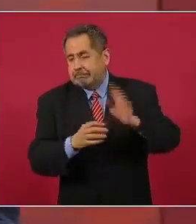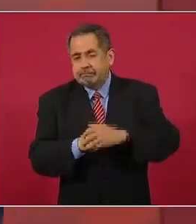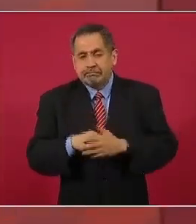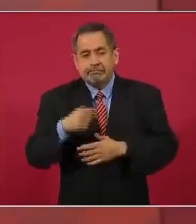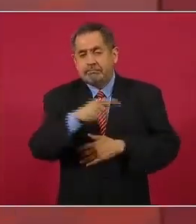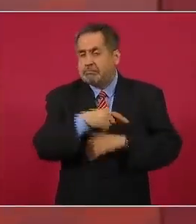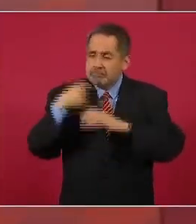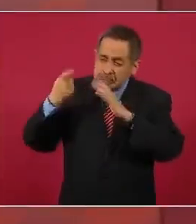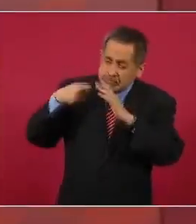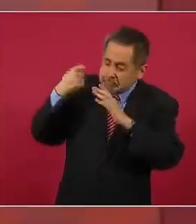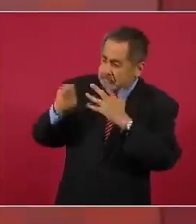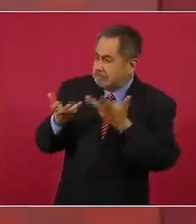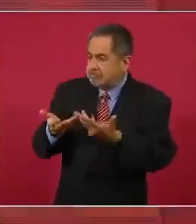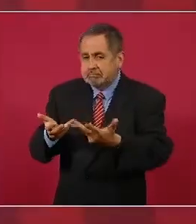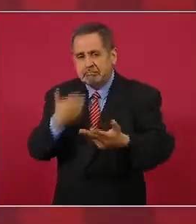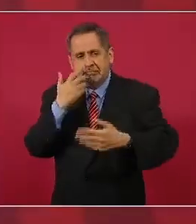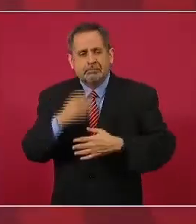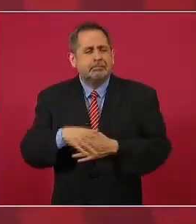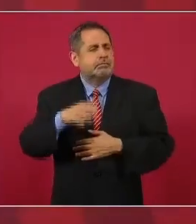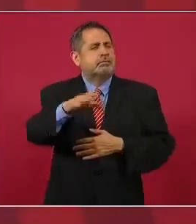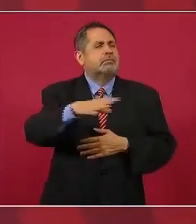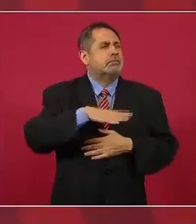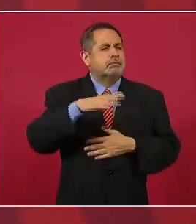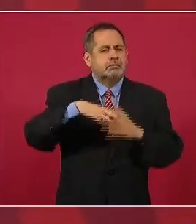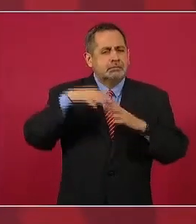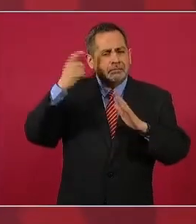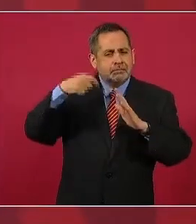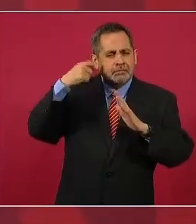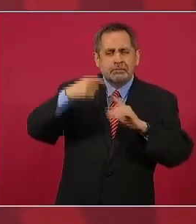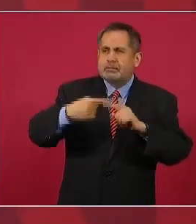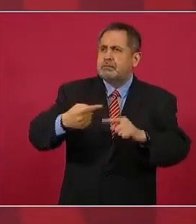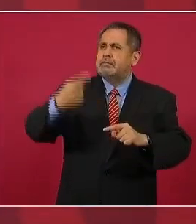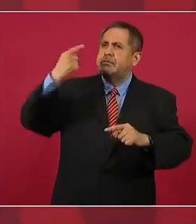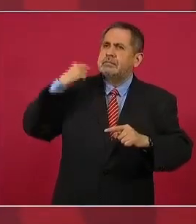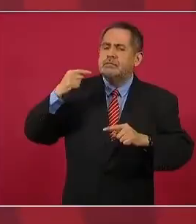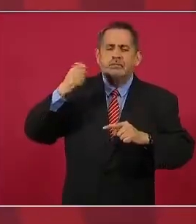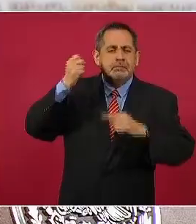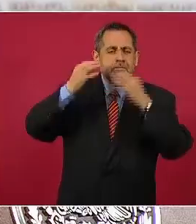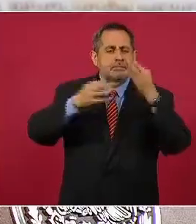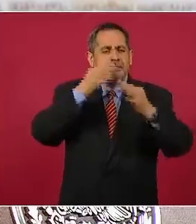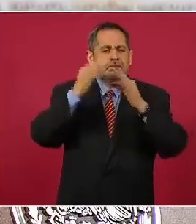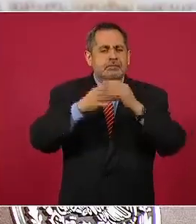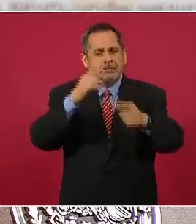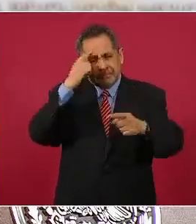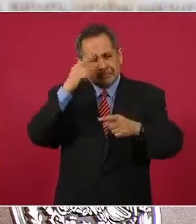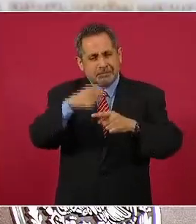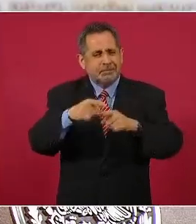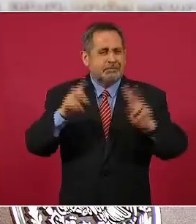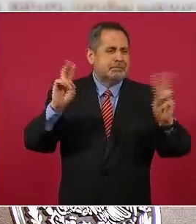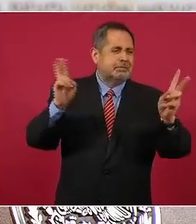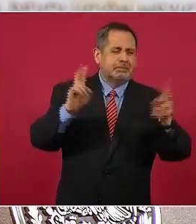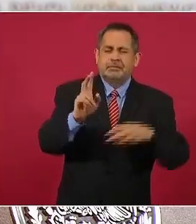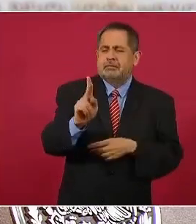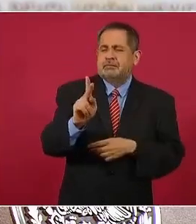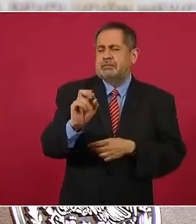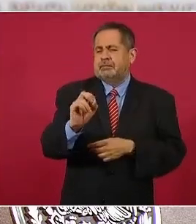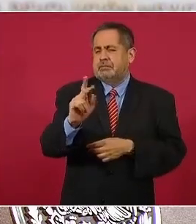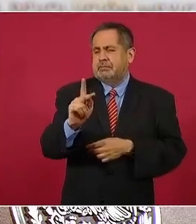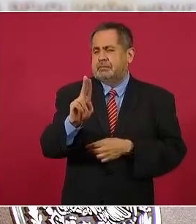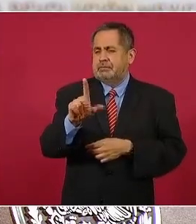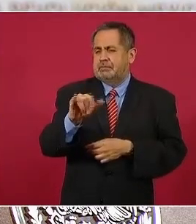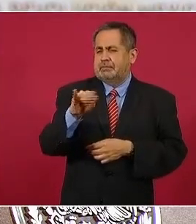Videos, hay un video de la campaña pasada sobre populismo,